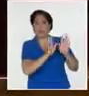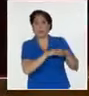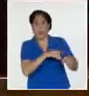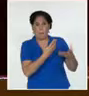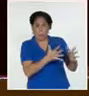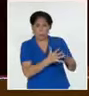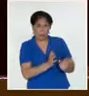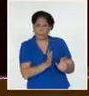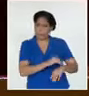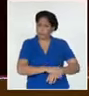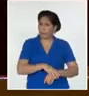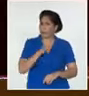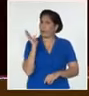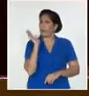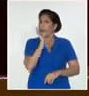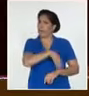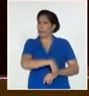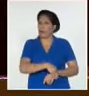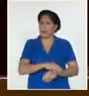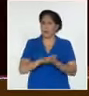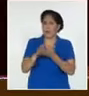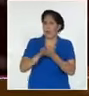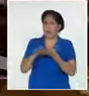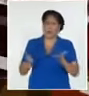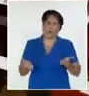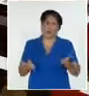tenemos absolutamente ningún miedo.